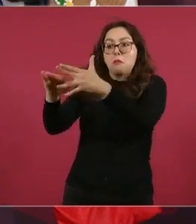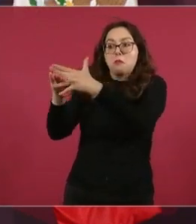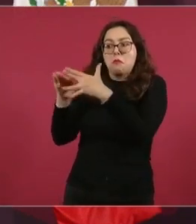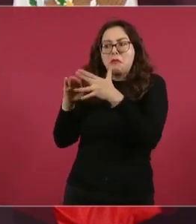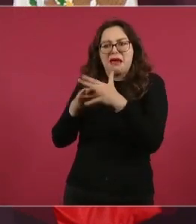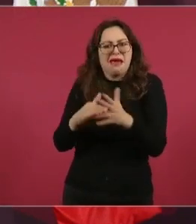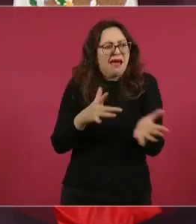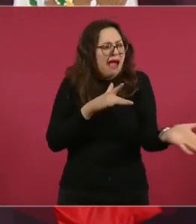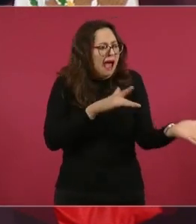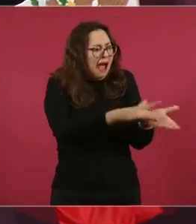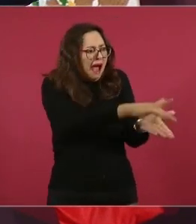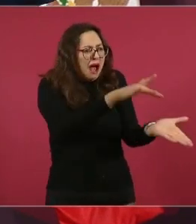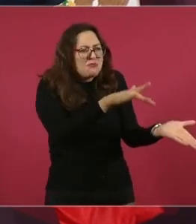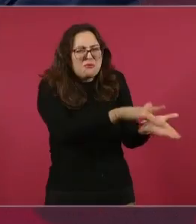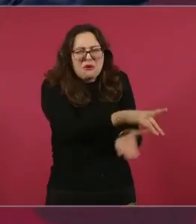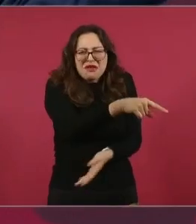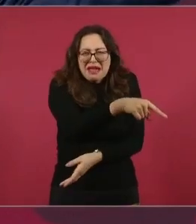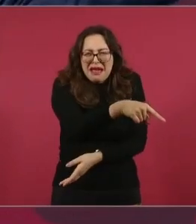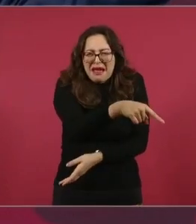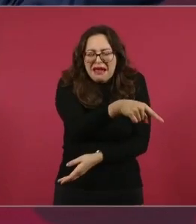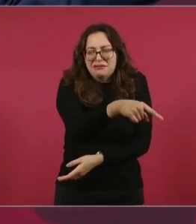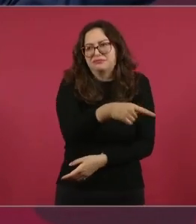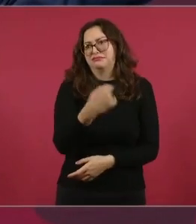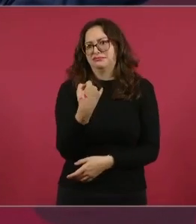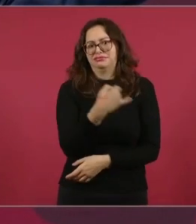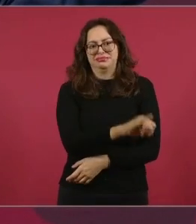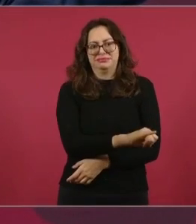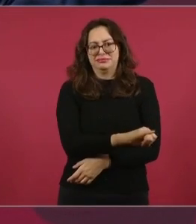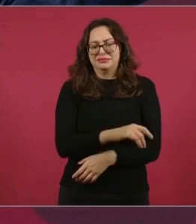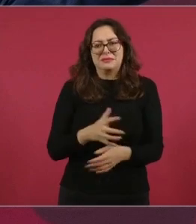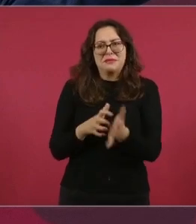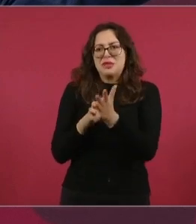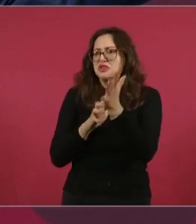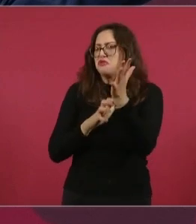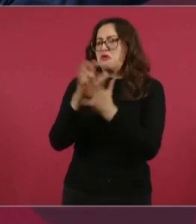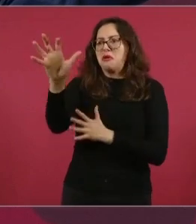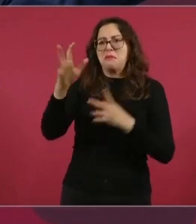yo digo, millones en las clases medias.